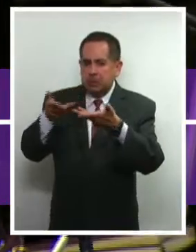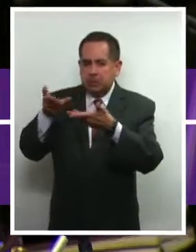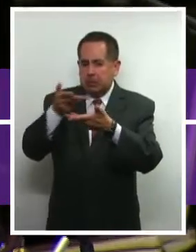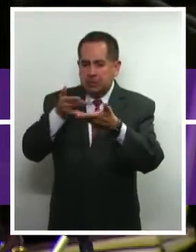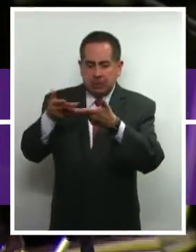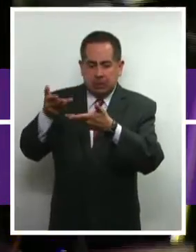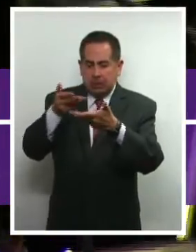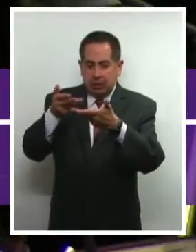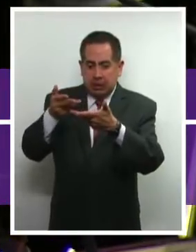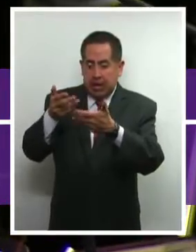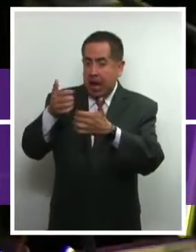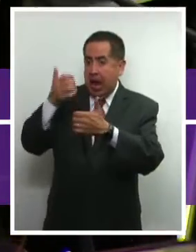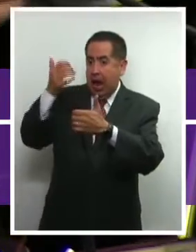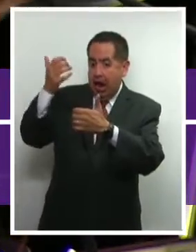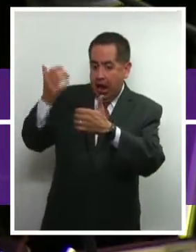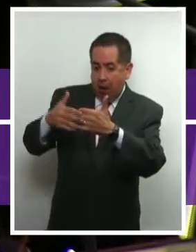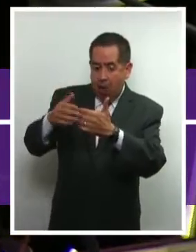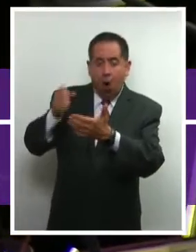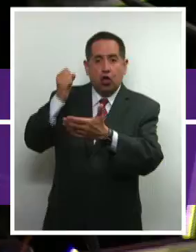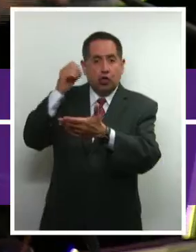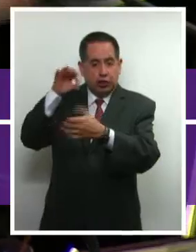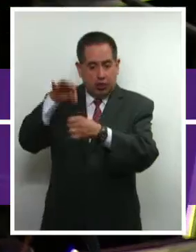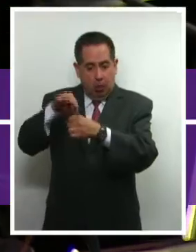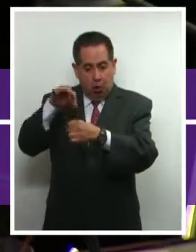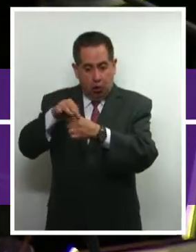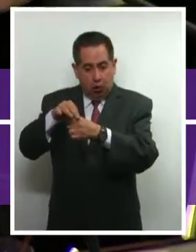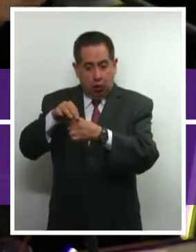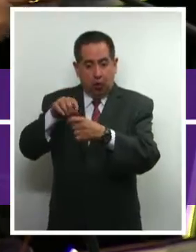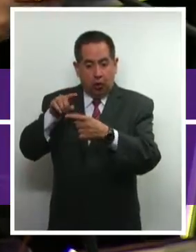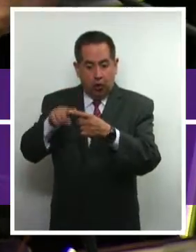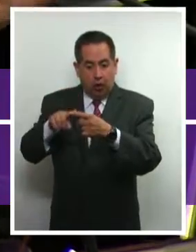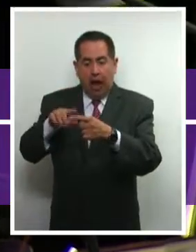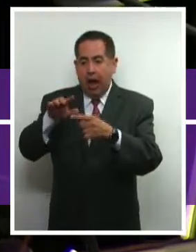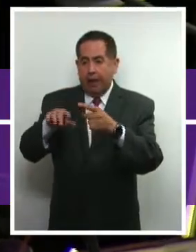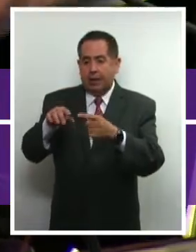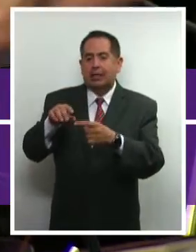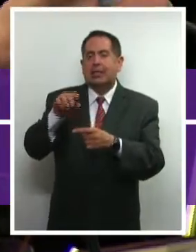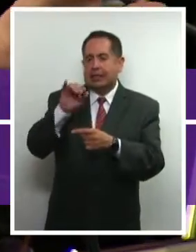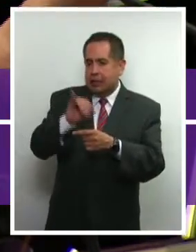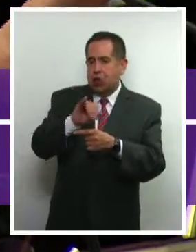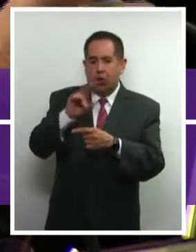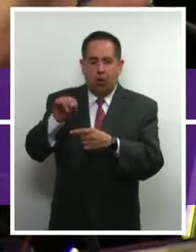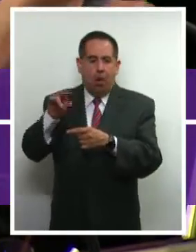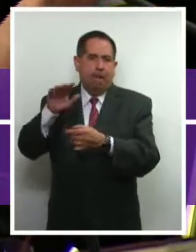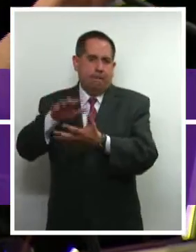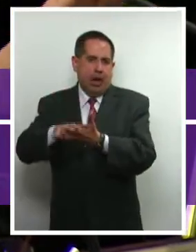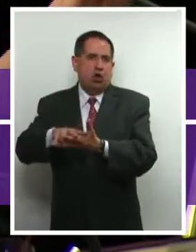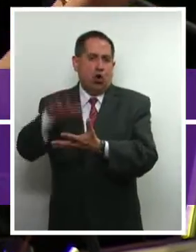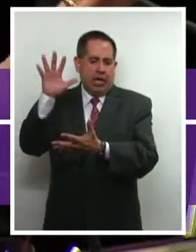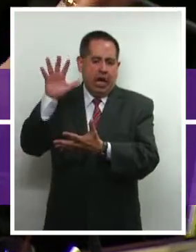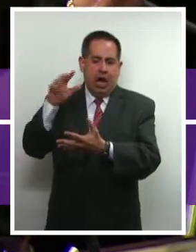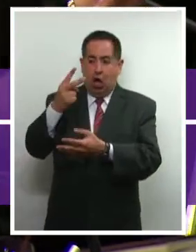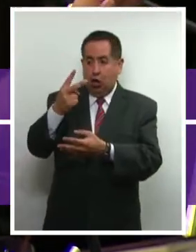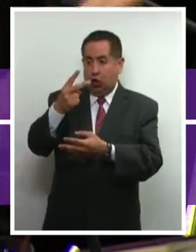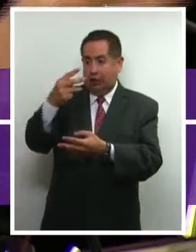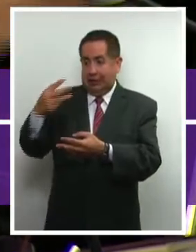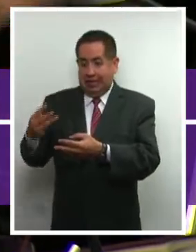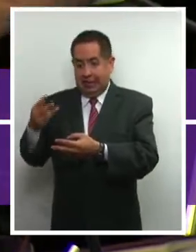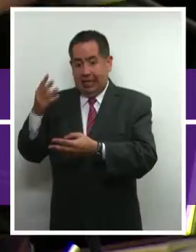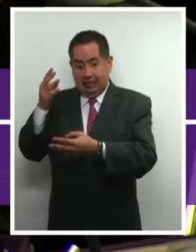vez que terminó la discusión se votó y se obtuvo o no la mayoría calificada de 2/3